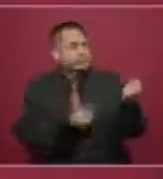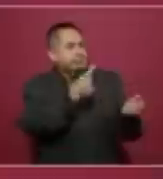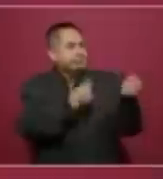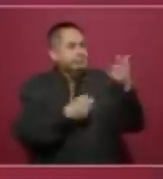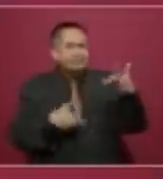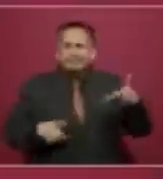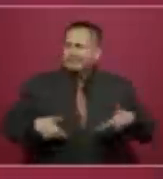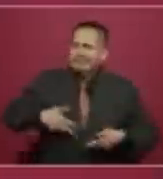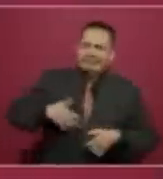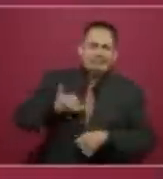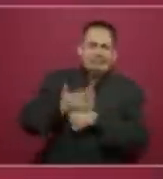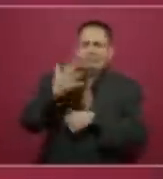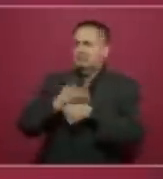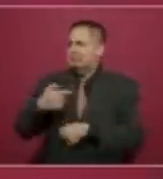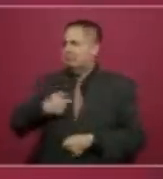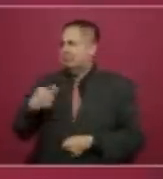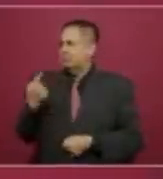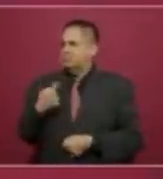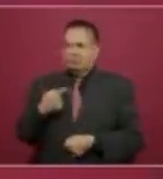inconformidad,